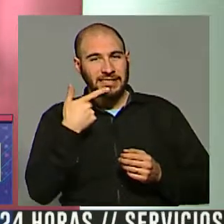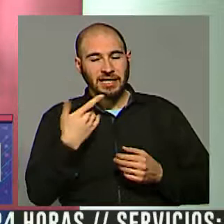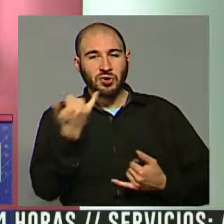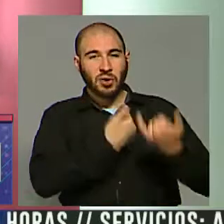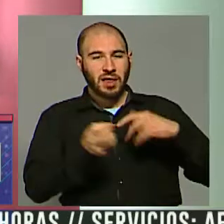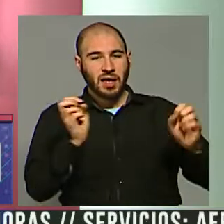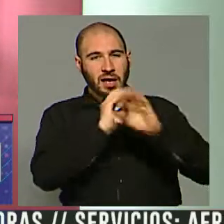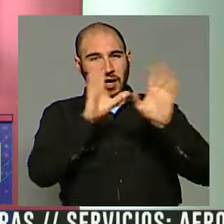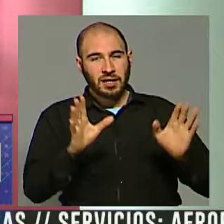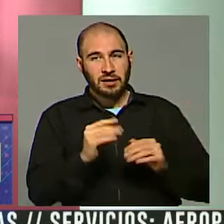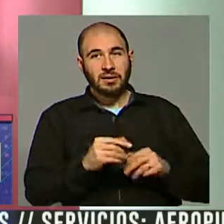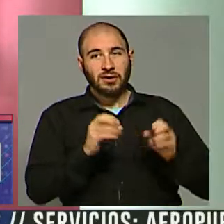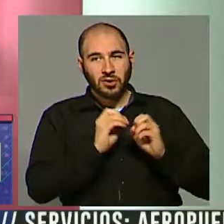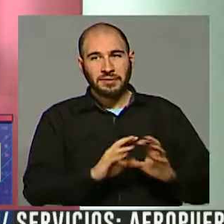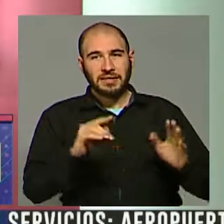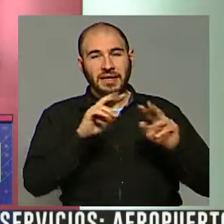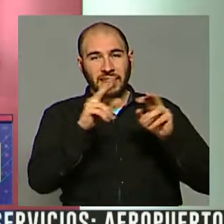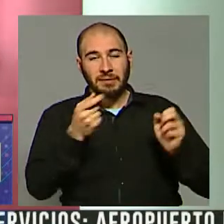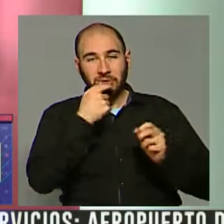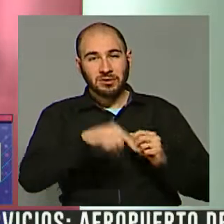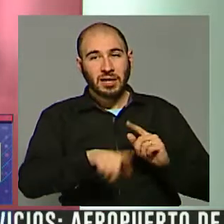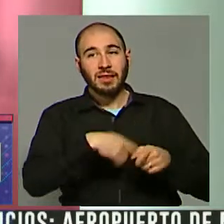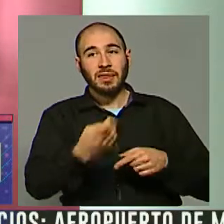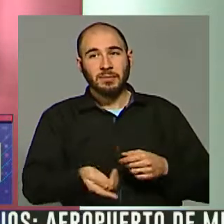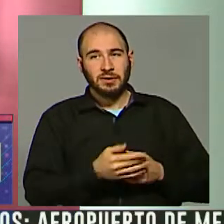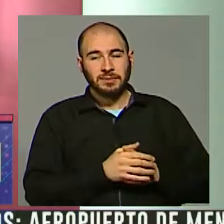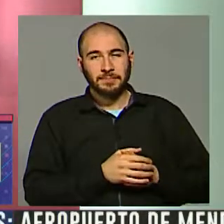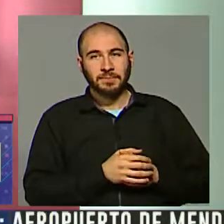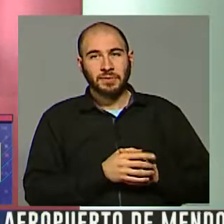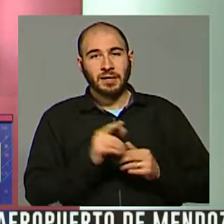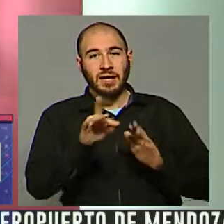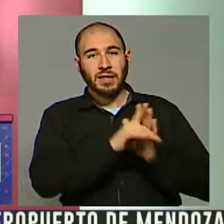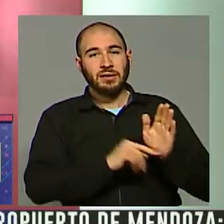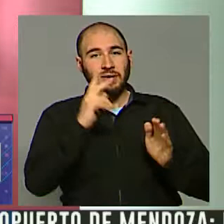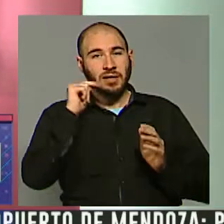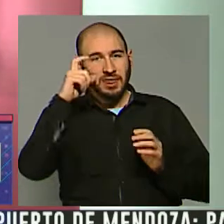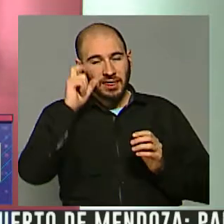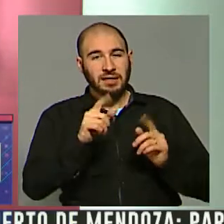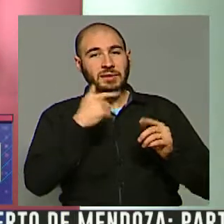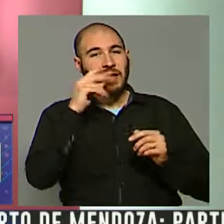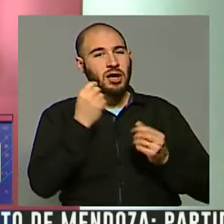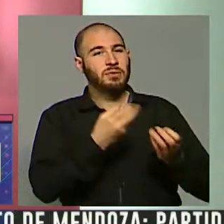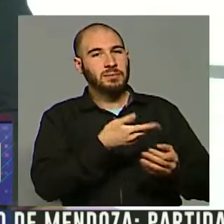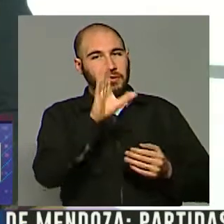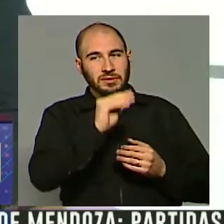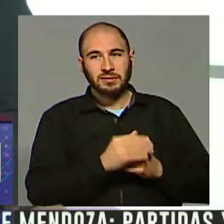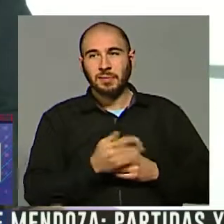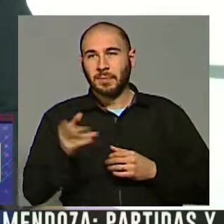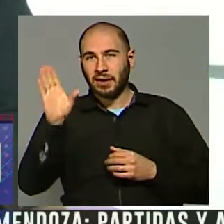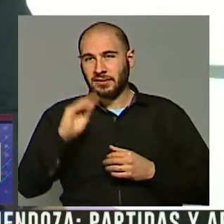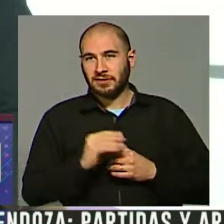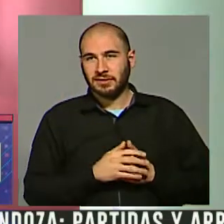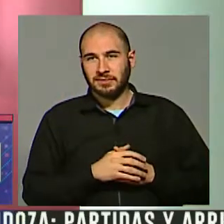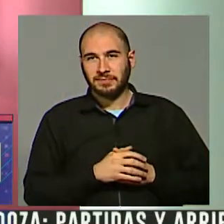aclarar algunos temas. Vamos a arrancar con este tema provincial y después ya nos vamos a meter en los datos de INDEC, como así también de la DELE. ¿Qué tal, José? Buenas noches. Buenas